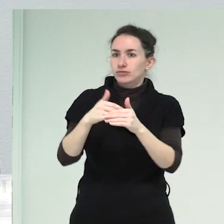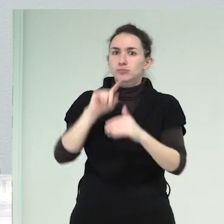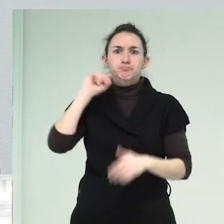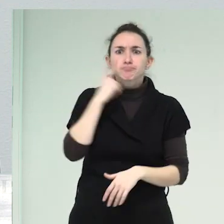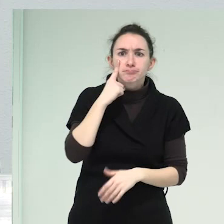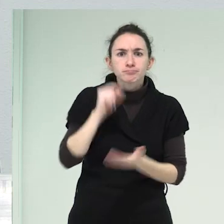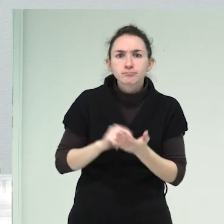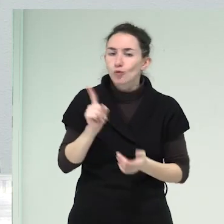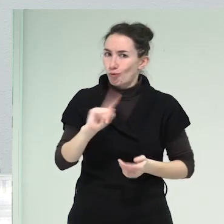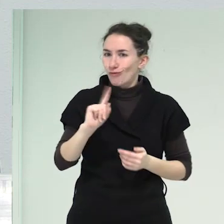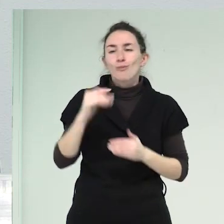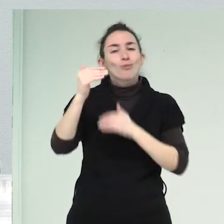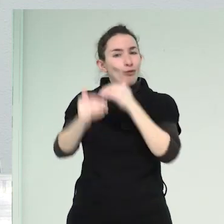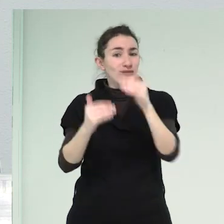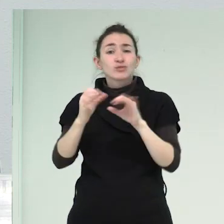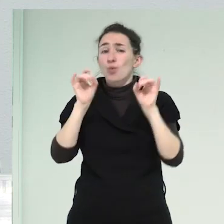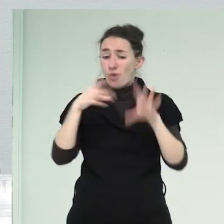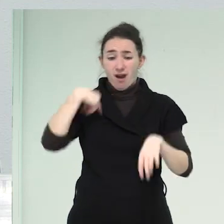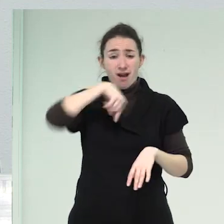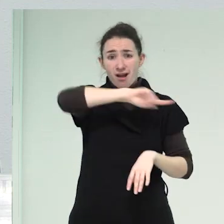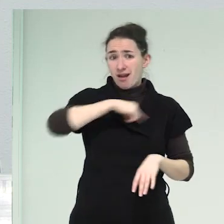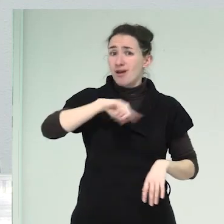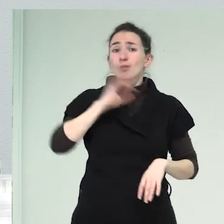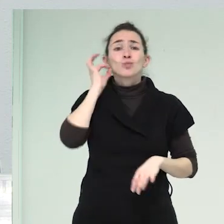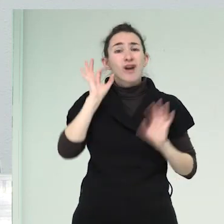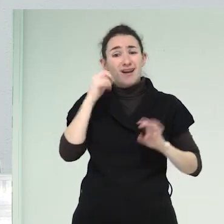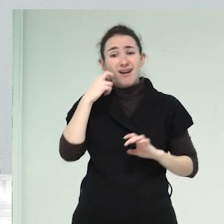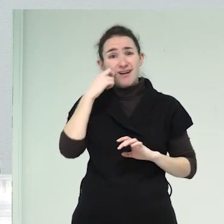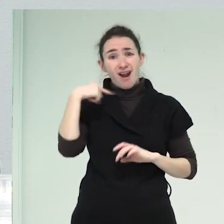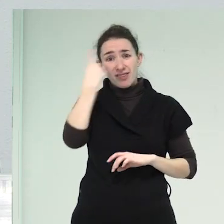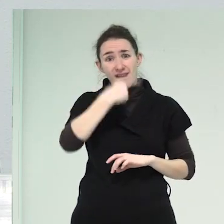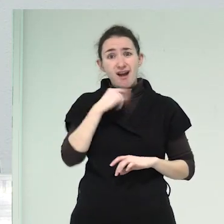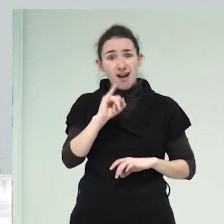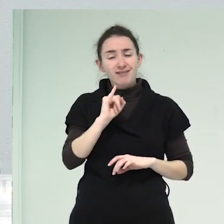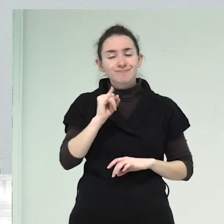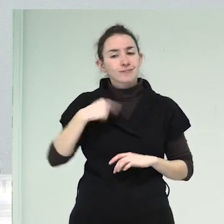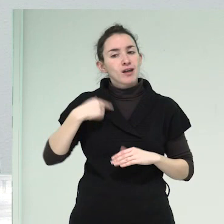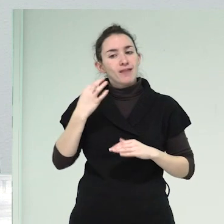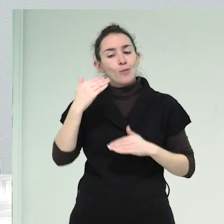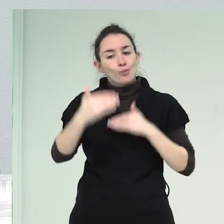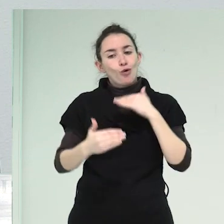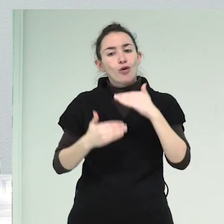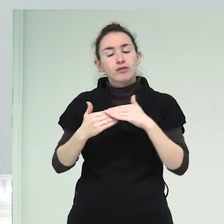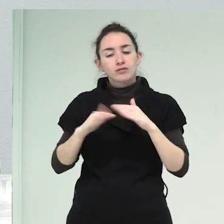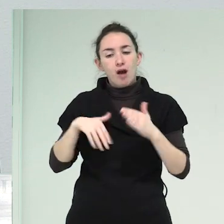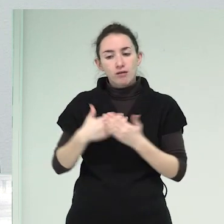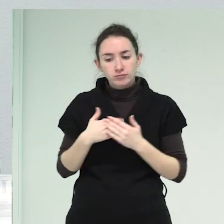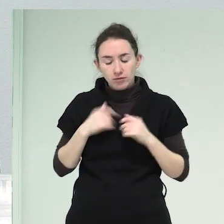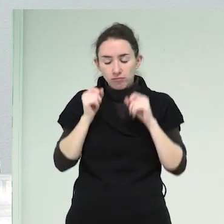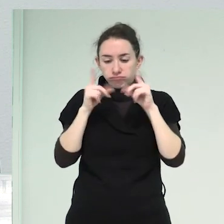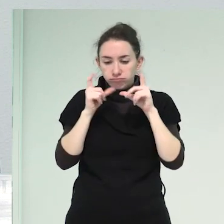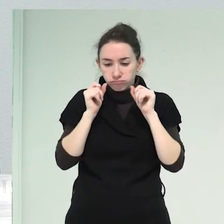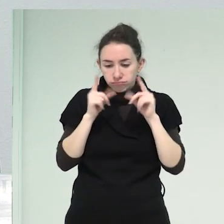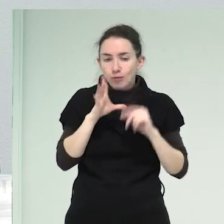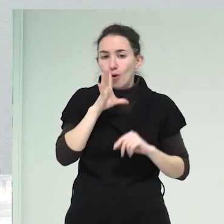somos racializadas, muchísimas veces esto conlleva un proceso de darnos cuenta que estamos siendo víctimas